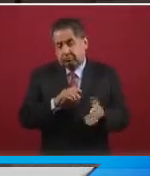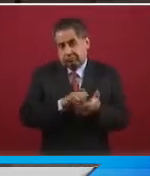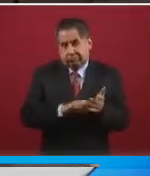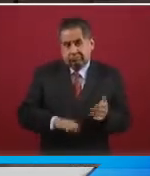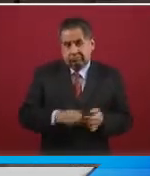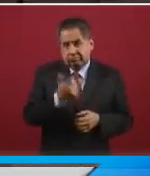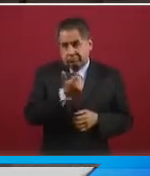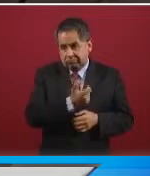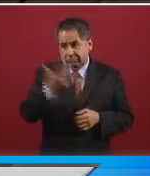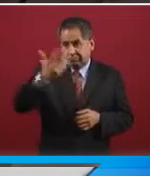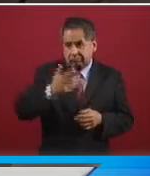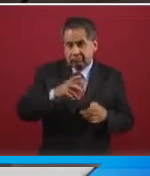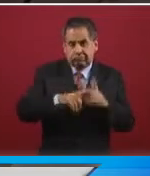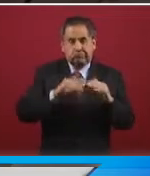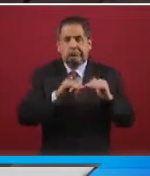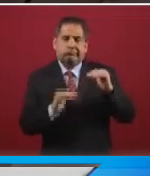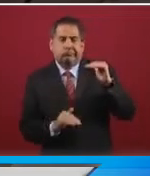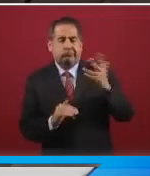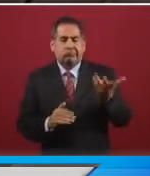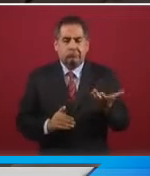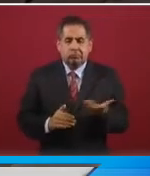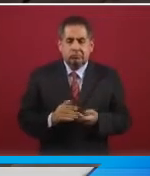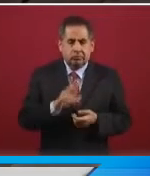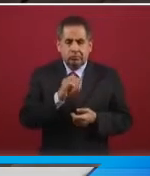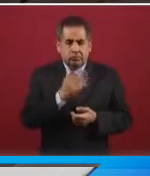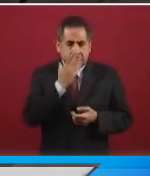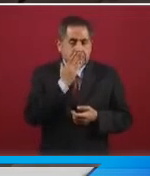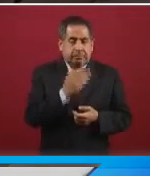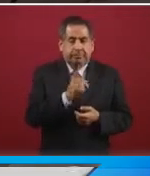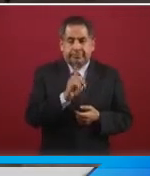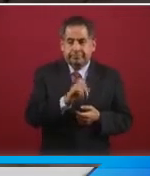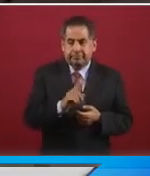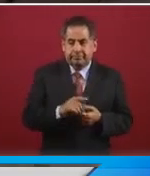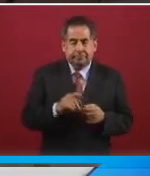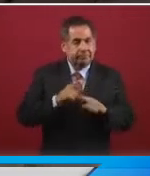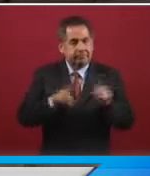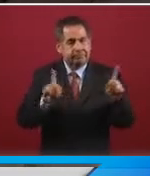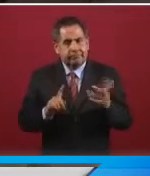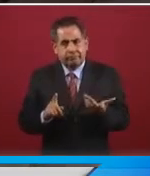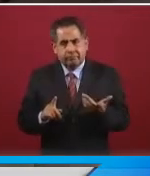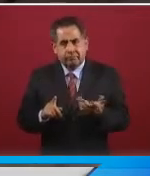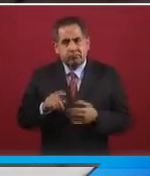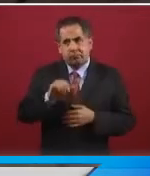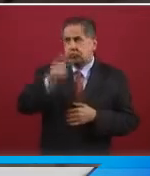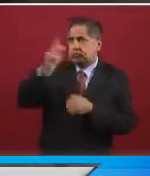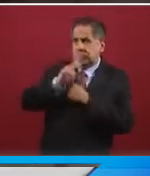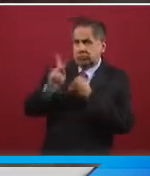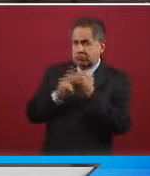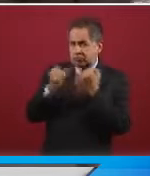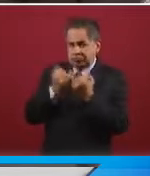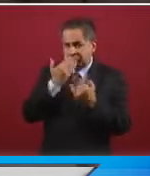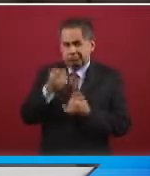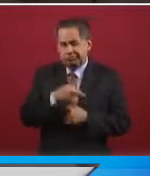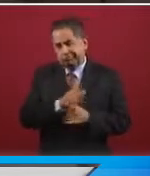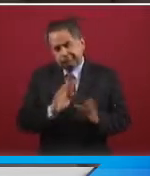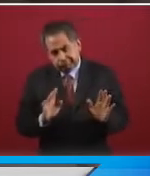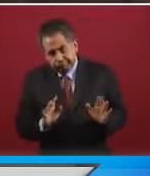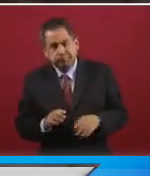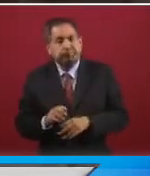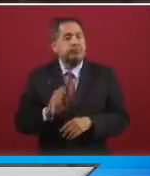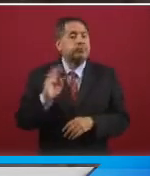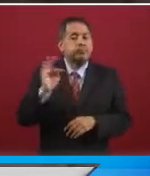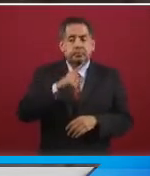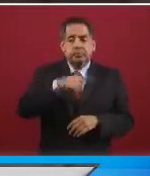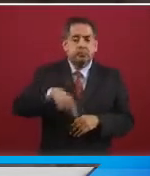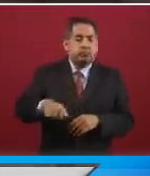los resultados obtenidos no se espera ningún tipo de represalia arancelaria. Y aprovecha para realizar un exhorto al gobierno estadounidense para